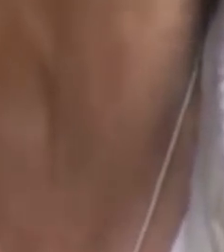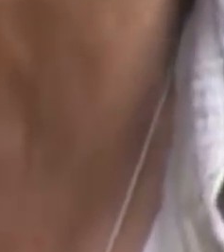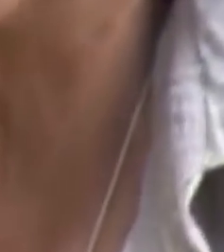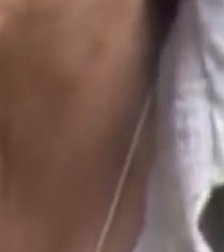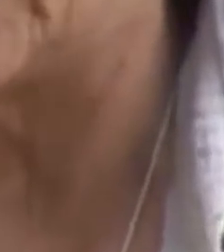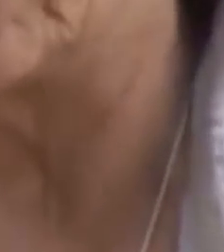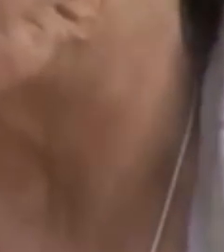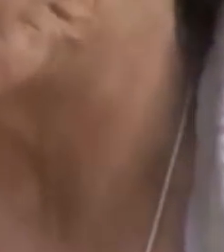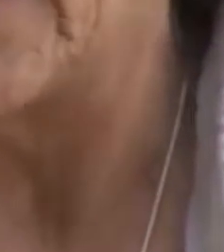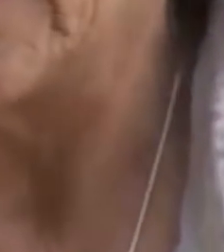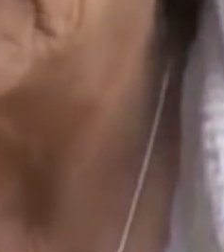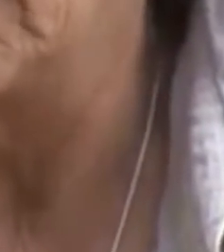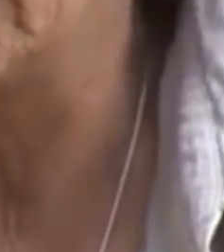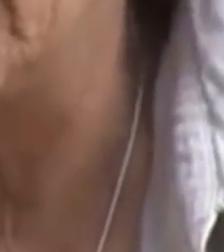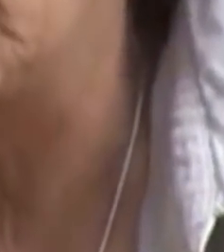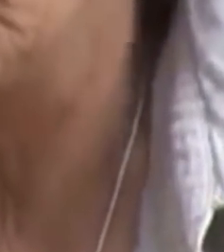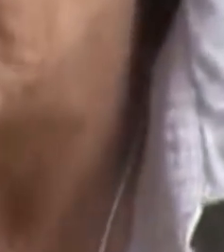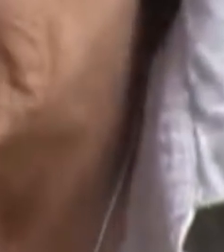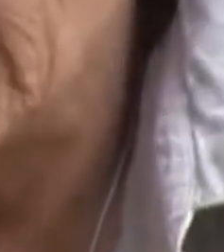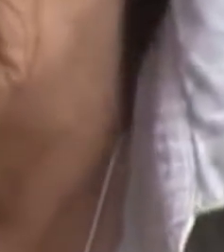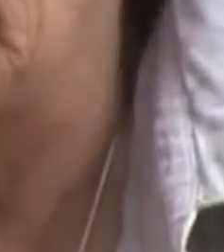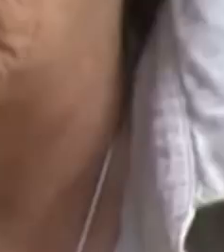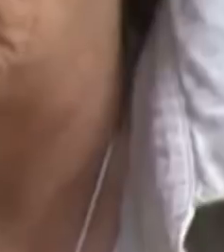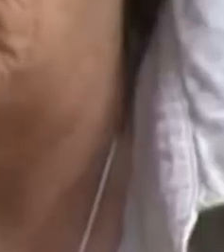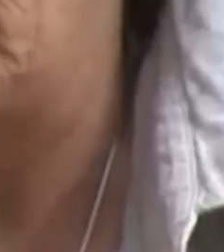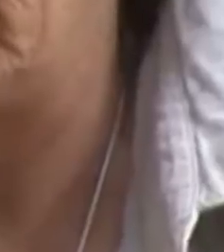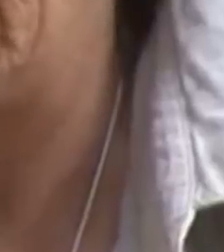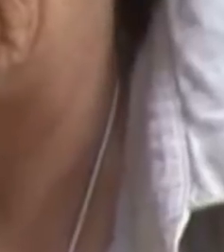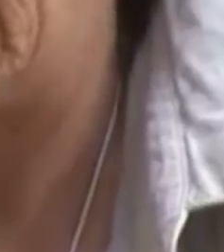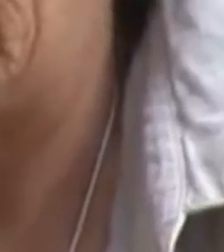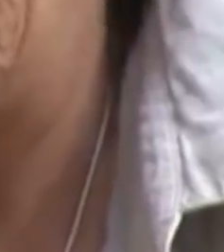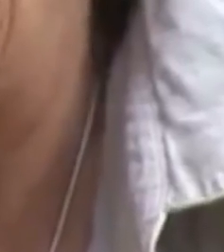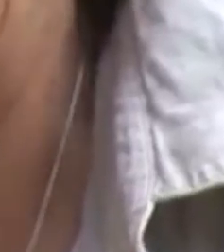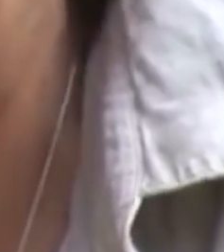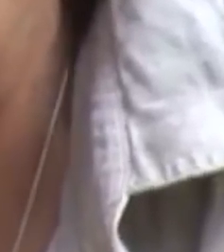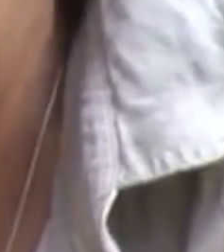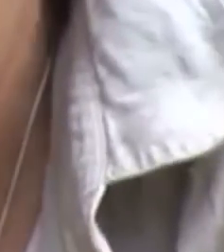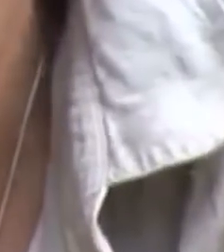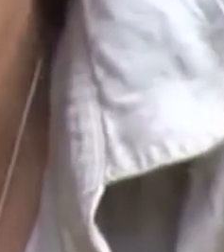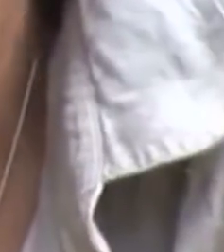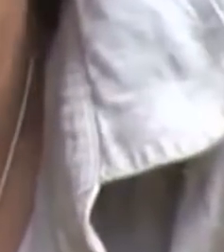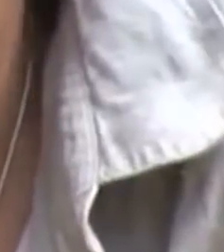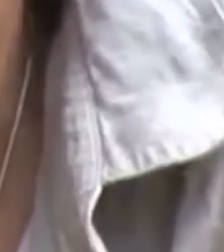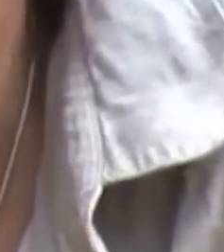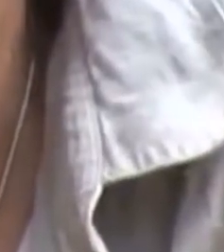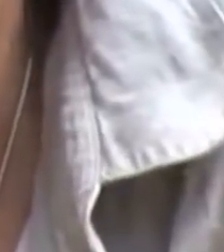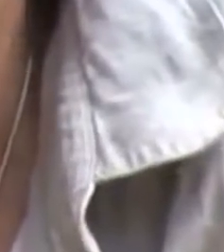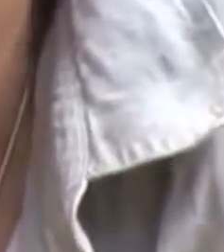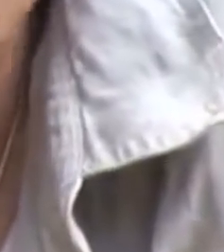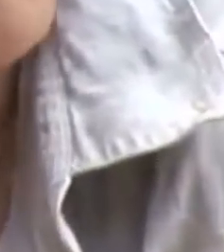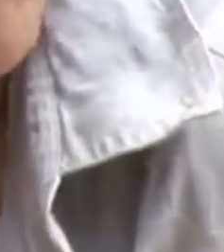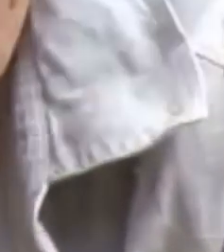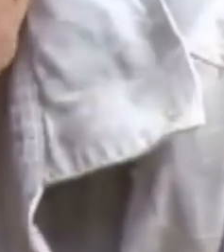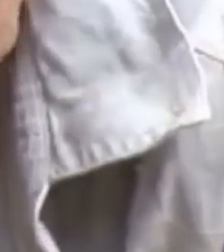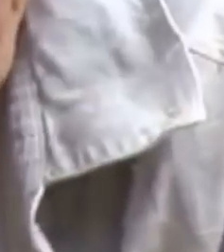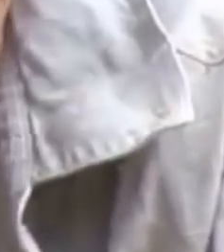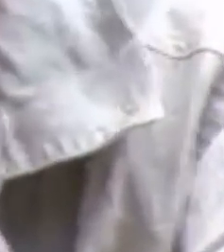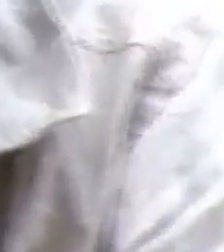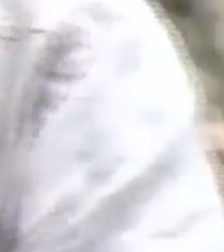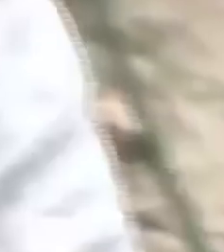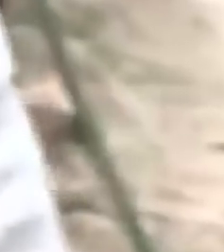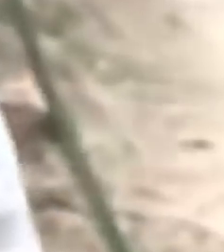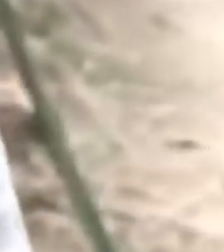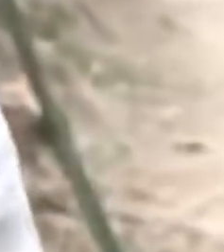mal la escritura, ¿no? Yo escribo, creo yo, con cierta pasión por las cosas que se viven,